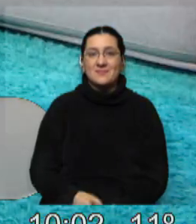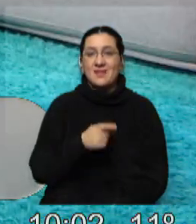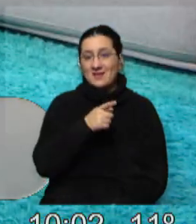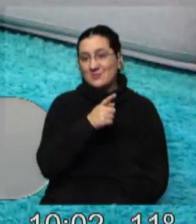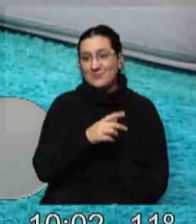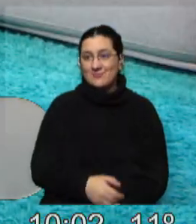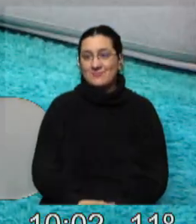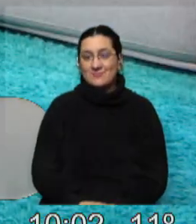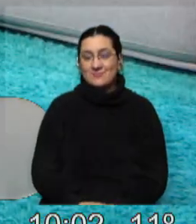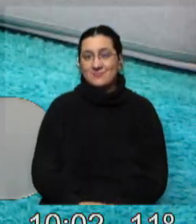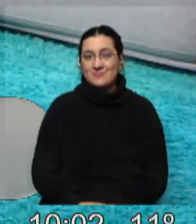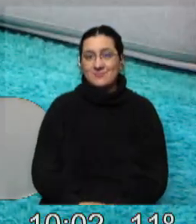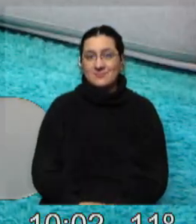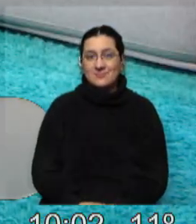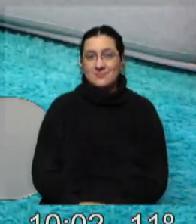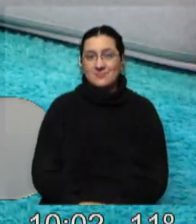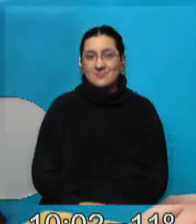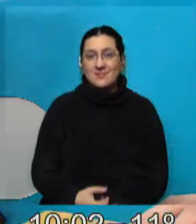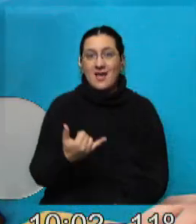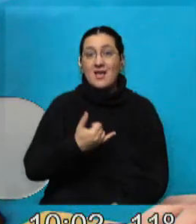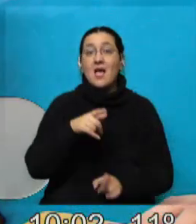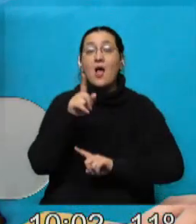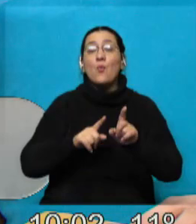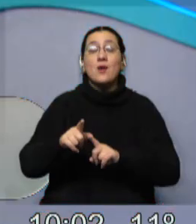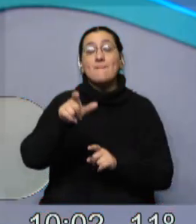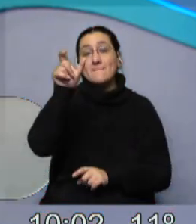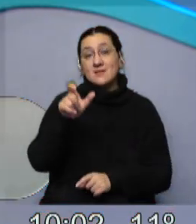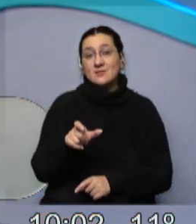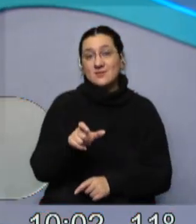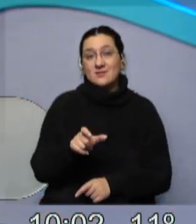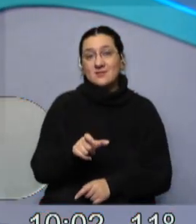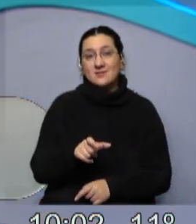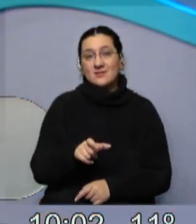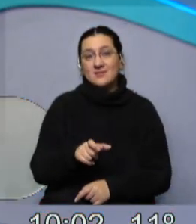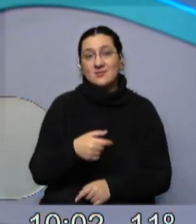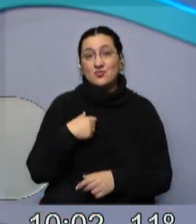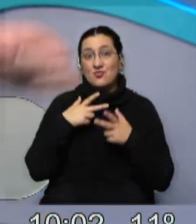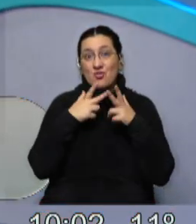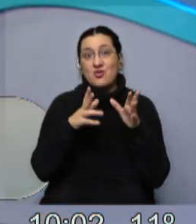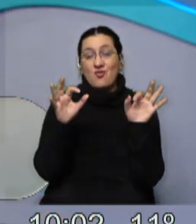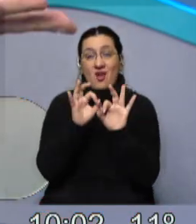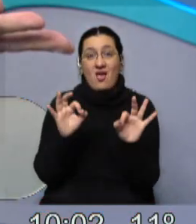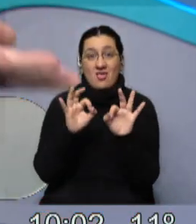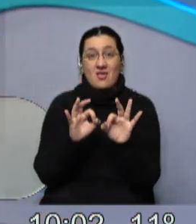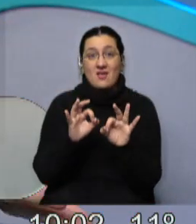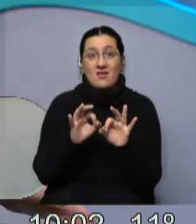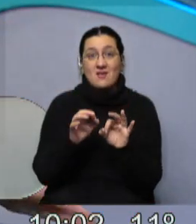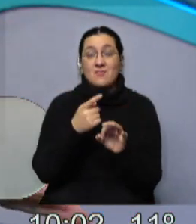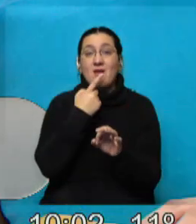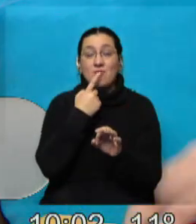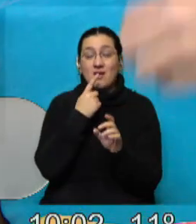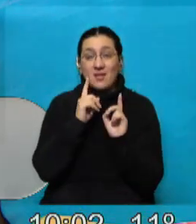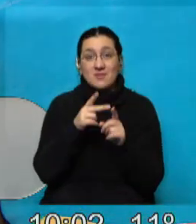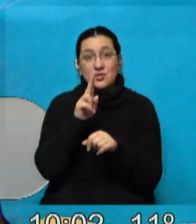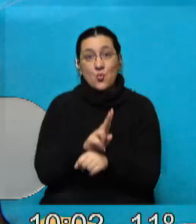Mordaza. ¿De acuerdo? Hay algunas personas que también... No. No digo nada. No, pero la boca también se usa.